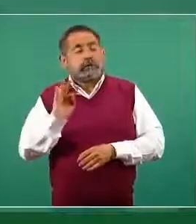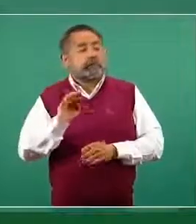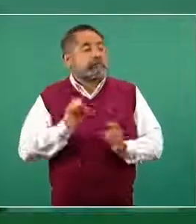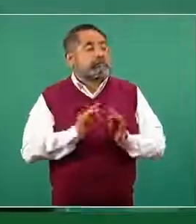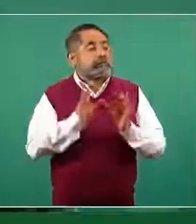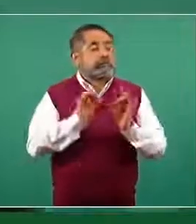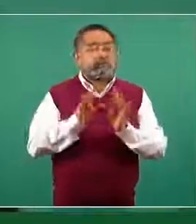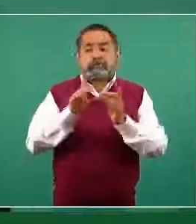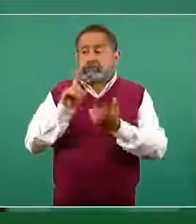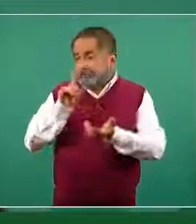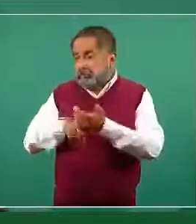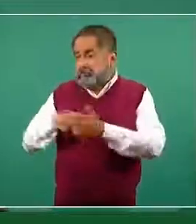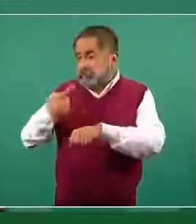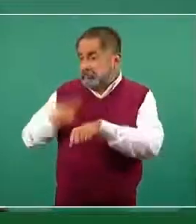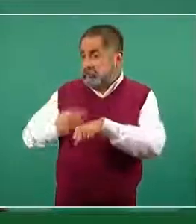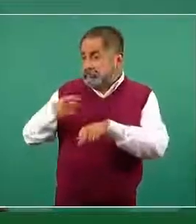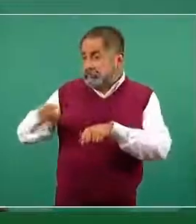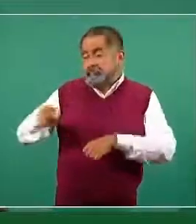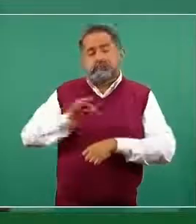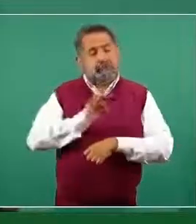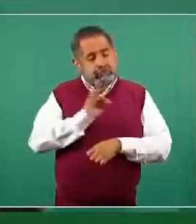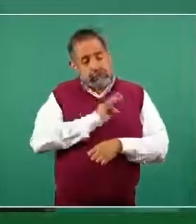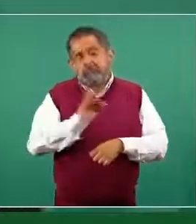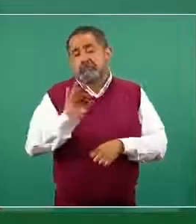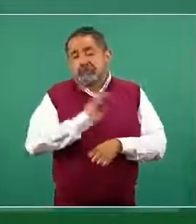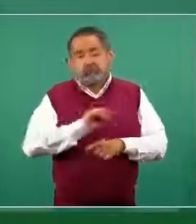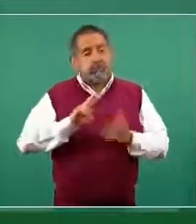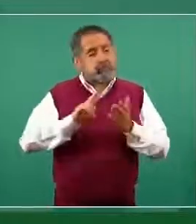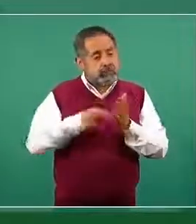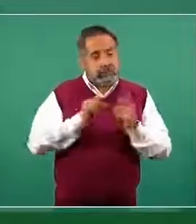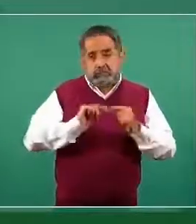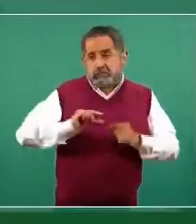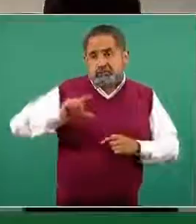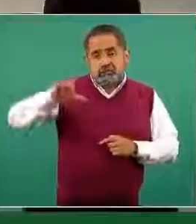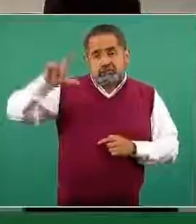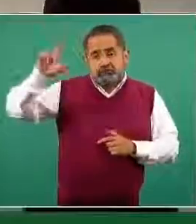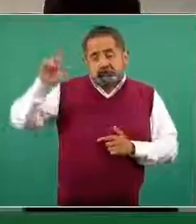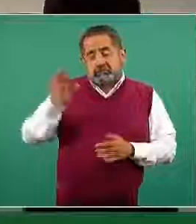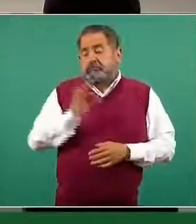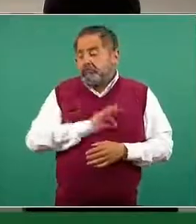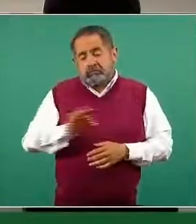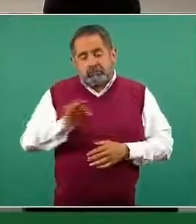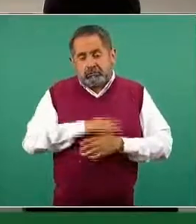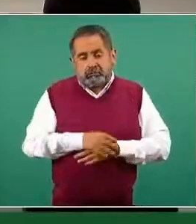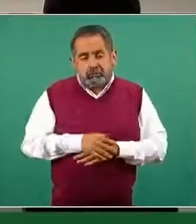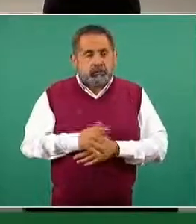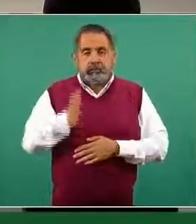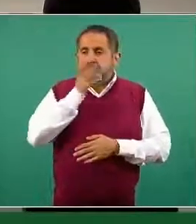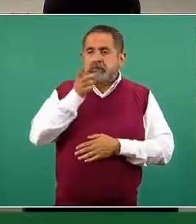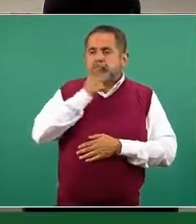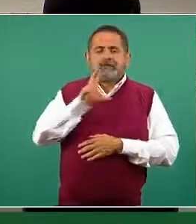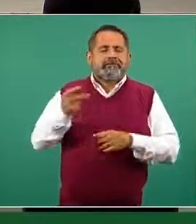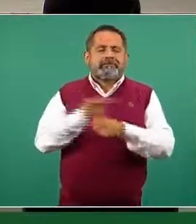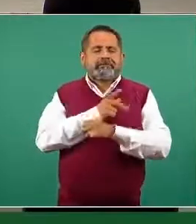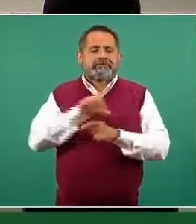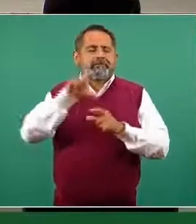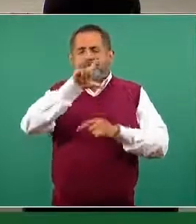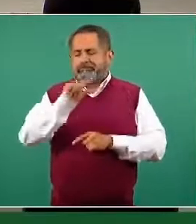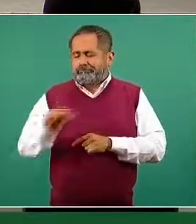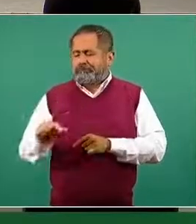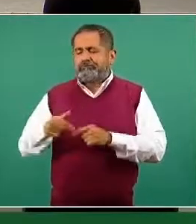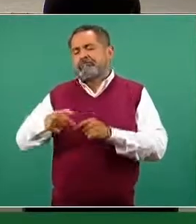haya personas susceptibles a enfermar. No se puede descartar.